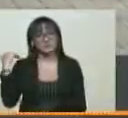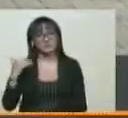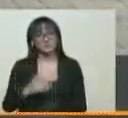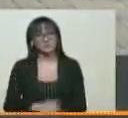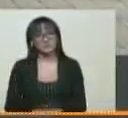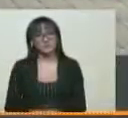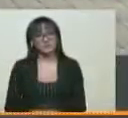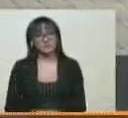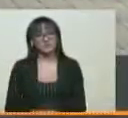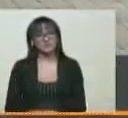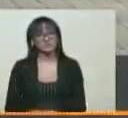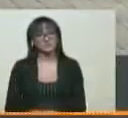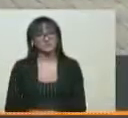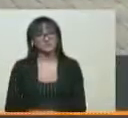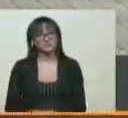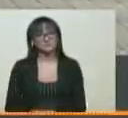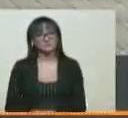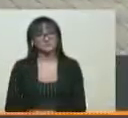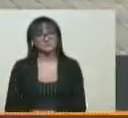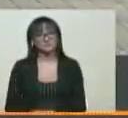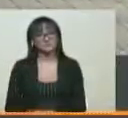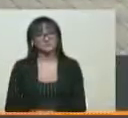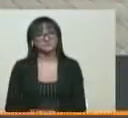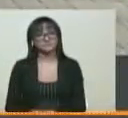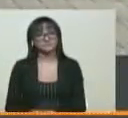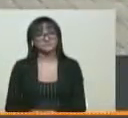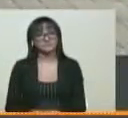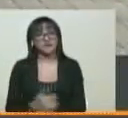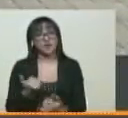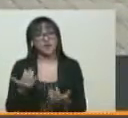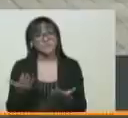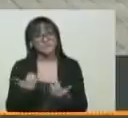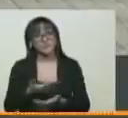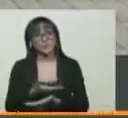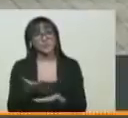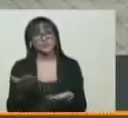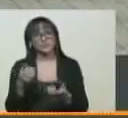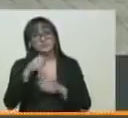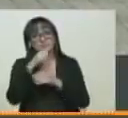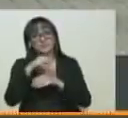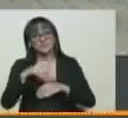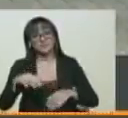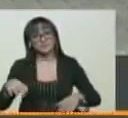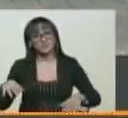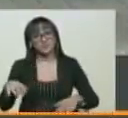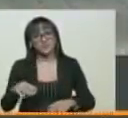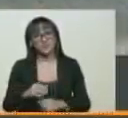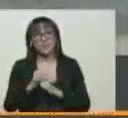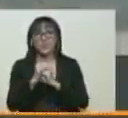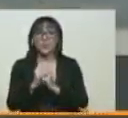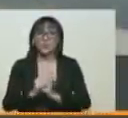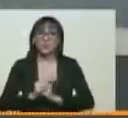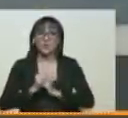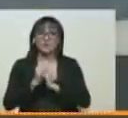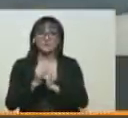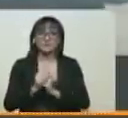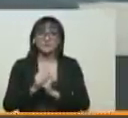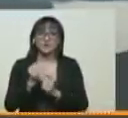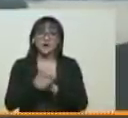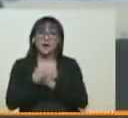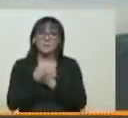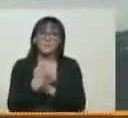en nuestros ancestros. Vengo a pedir de ustedes sus bendiciones, sus oraciones, su